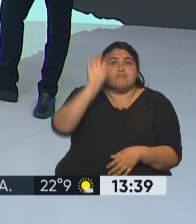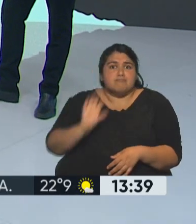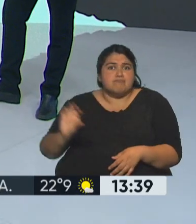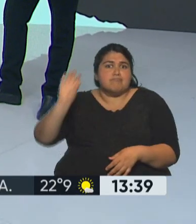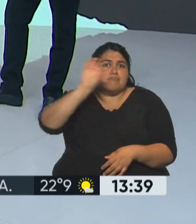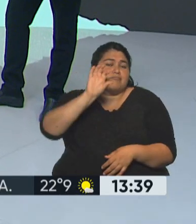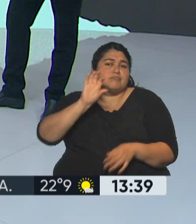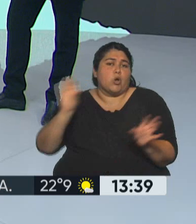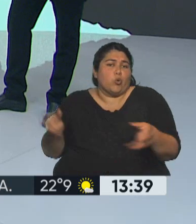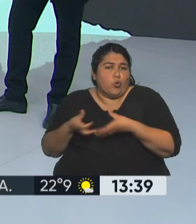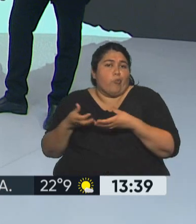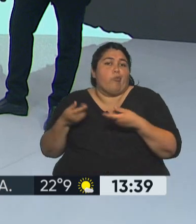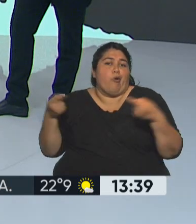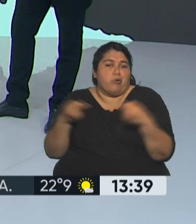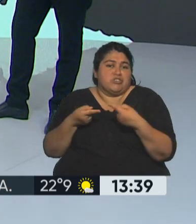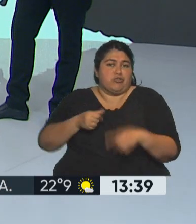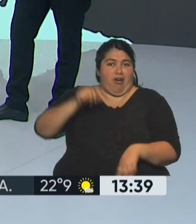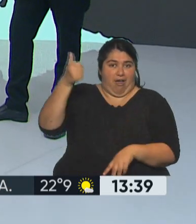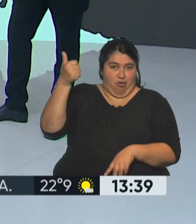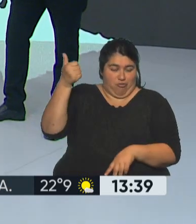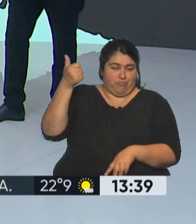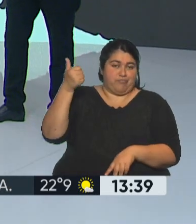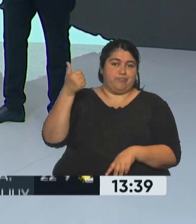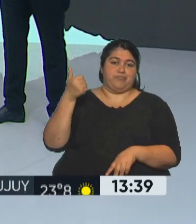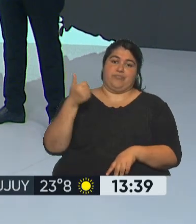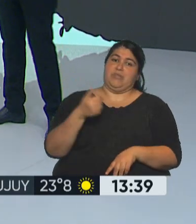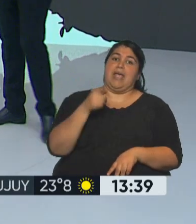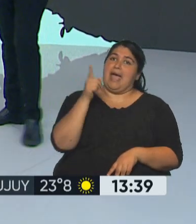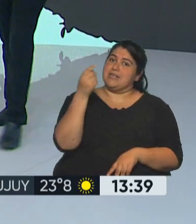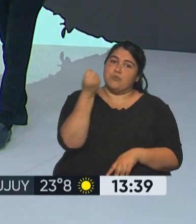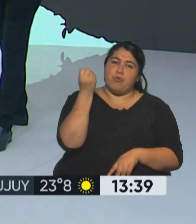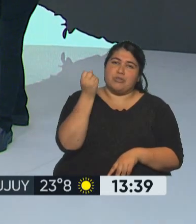del oficialismo, el triunfo de la oposición en estas ciudades claves, muy importantes de Colombia.